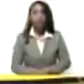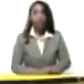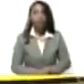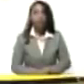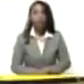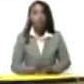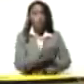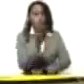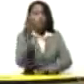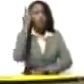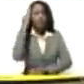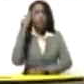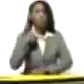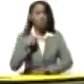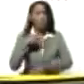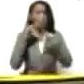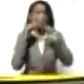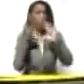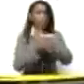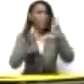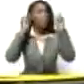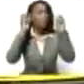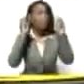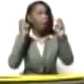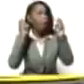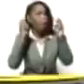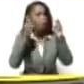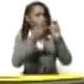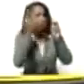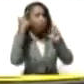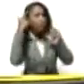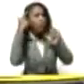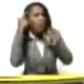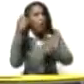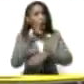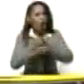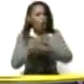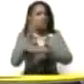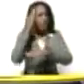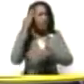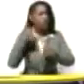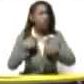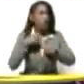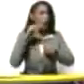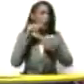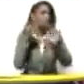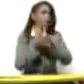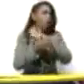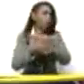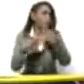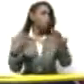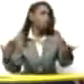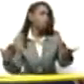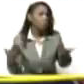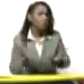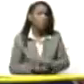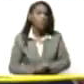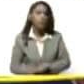Ustedes saben de qué estoy hablando, ¿verdad? Los gobernadores saben de qué estoy hablando.